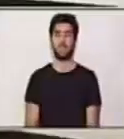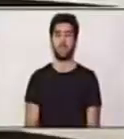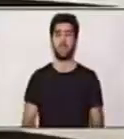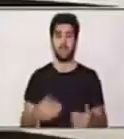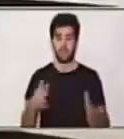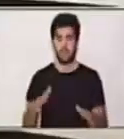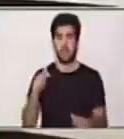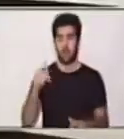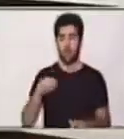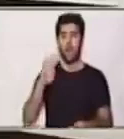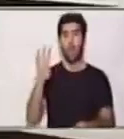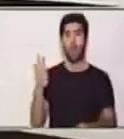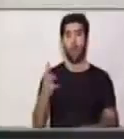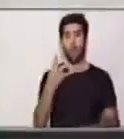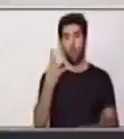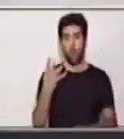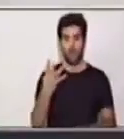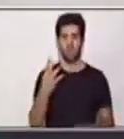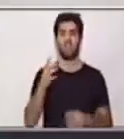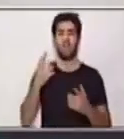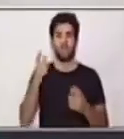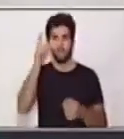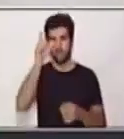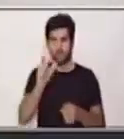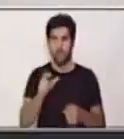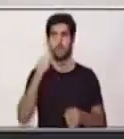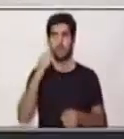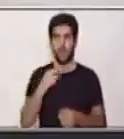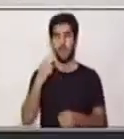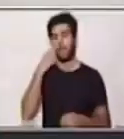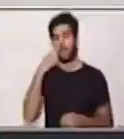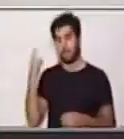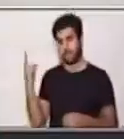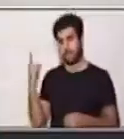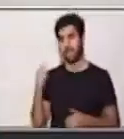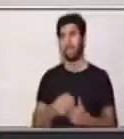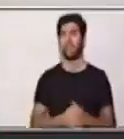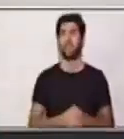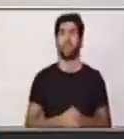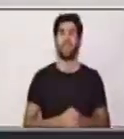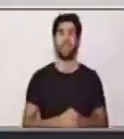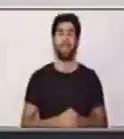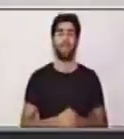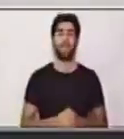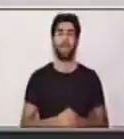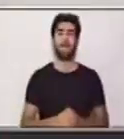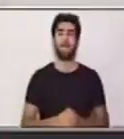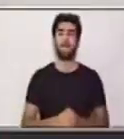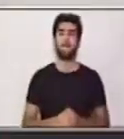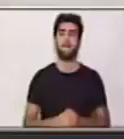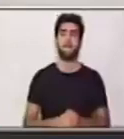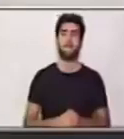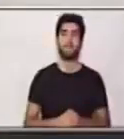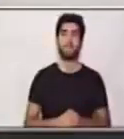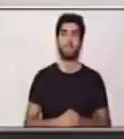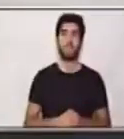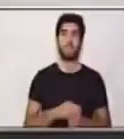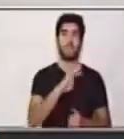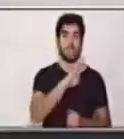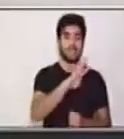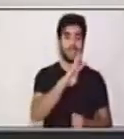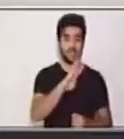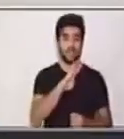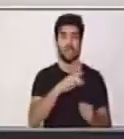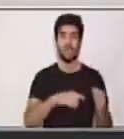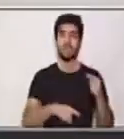Nuestra cuarta marca de clase sería 33 más 40, que son los dos límites. Sumados nos va a dar 73.